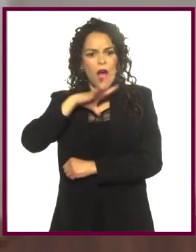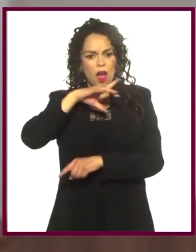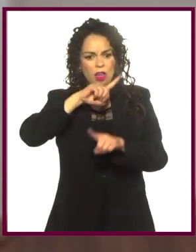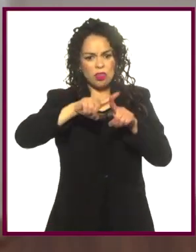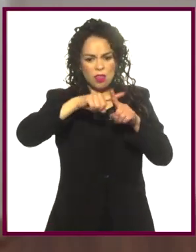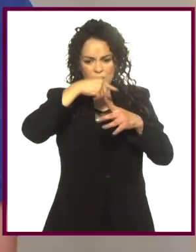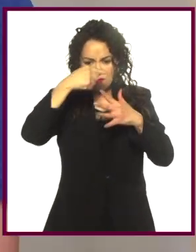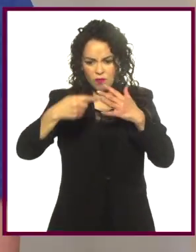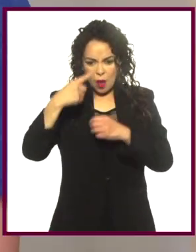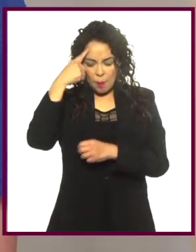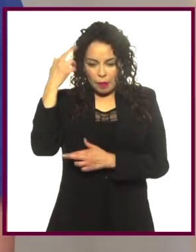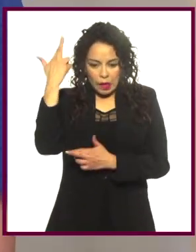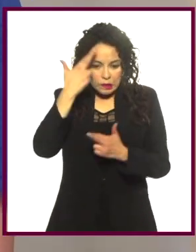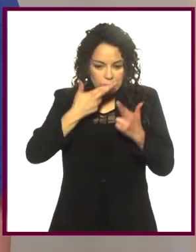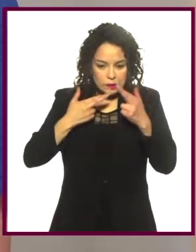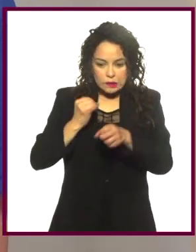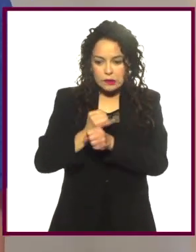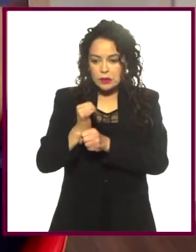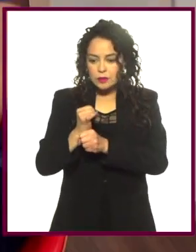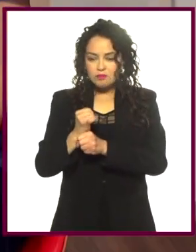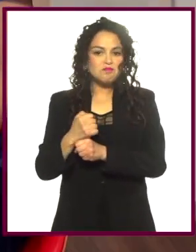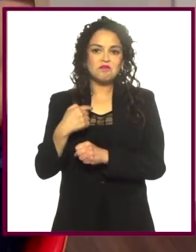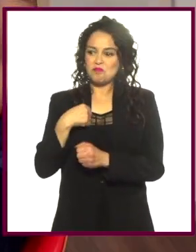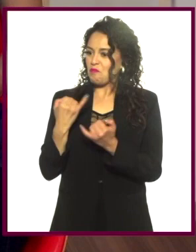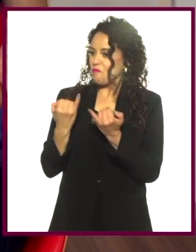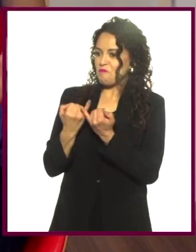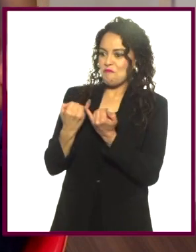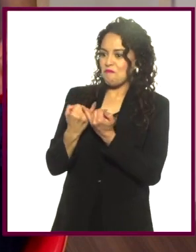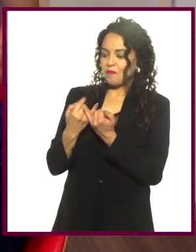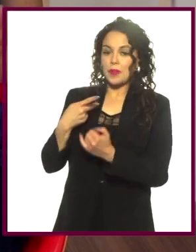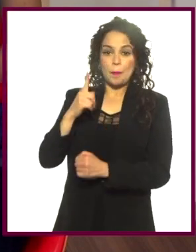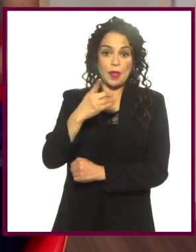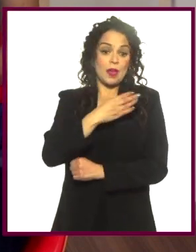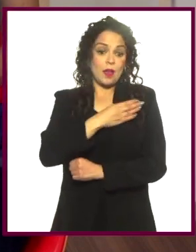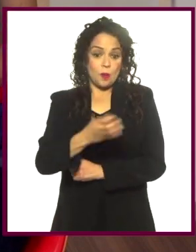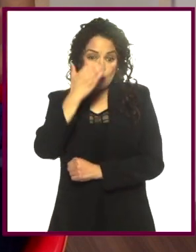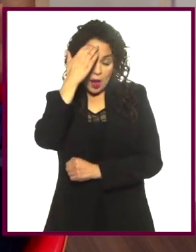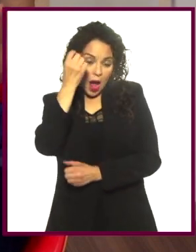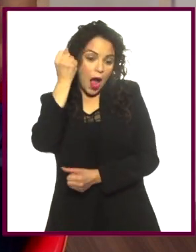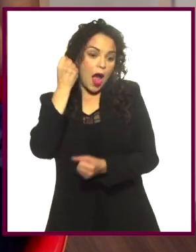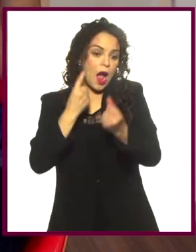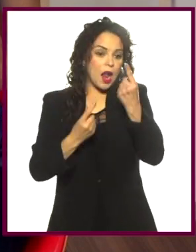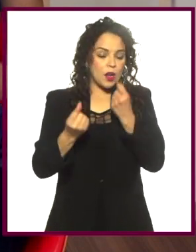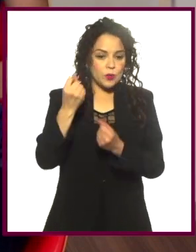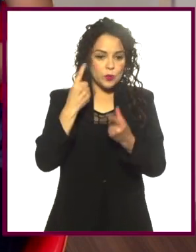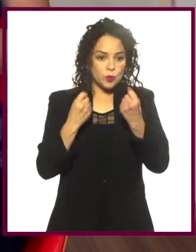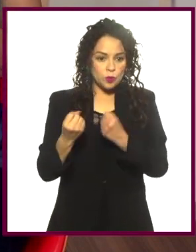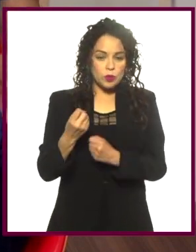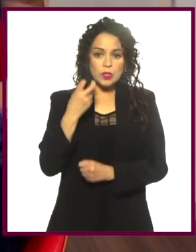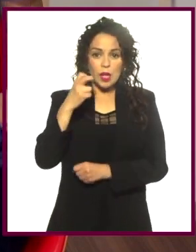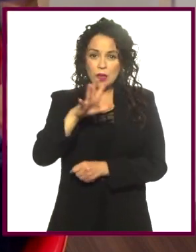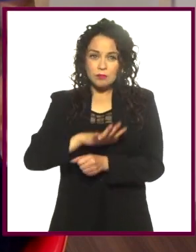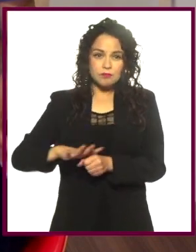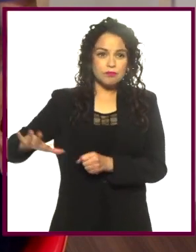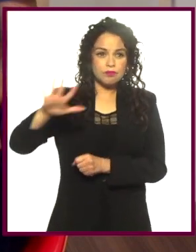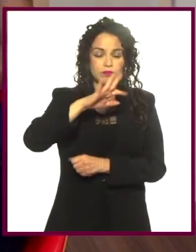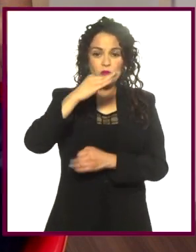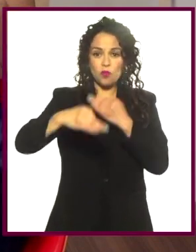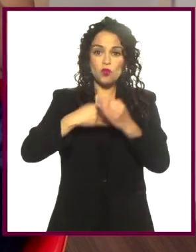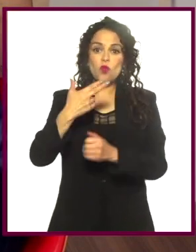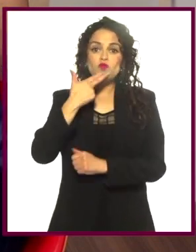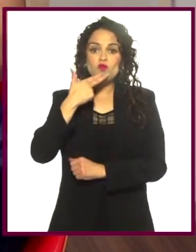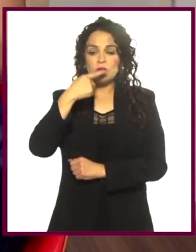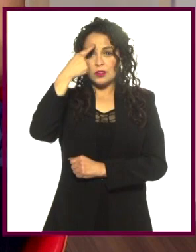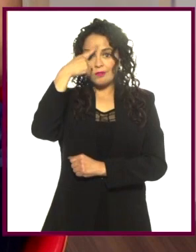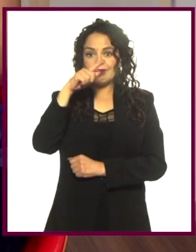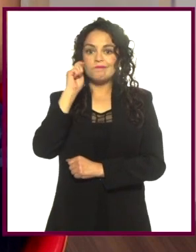para analizar. Yo tampoco. Pero es bueno conocer algunos y saber que a pesar de que todo esto se ha usado con